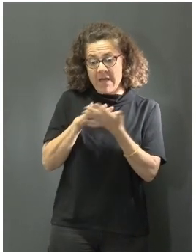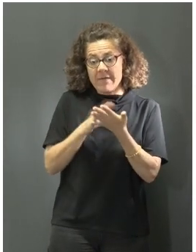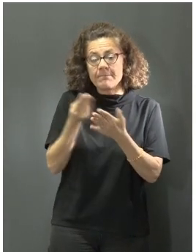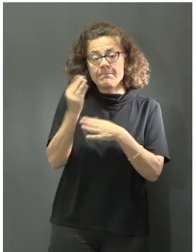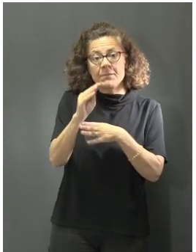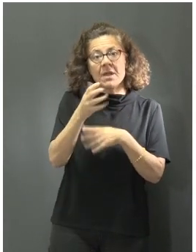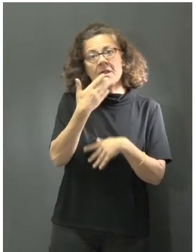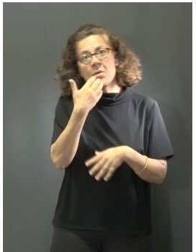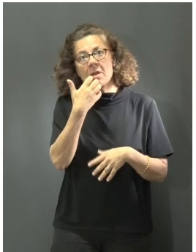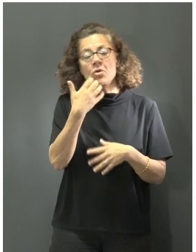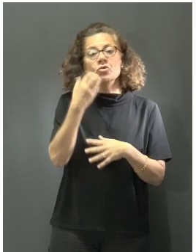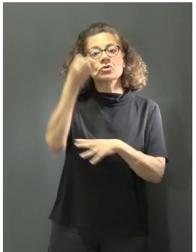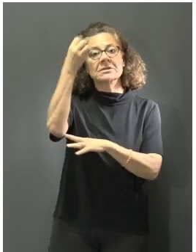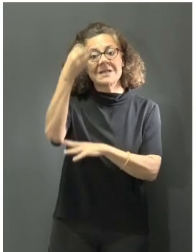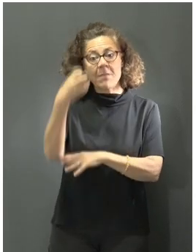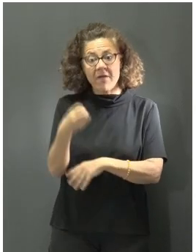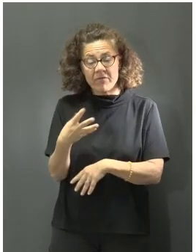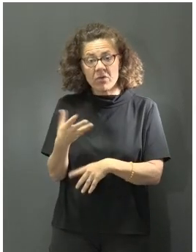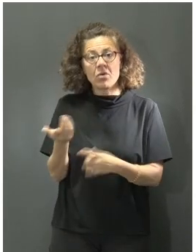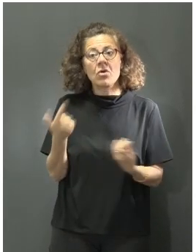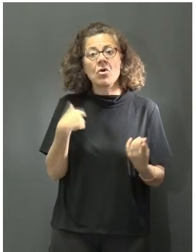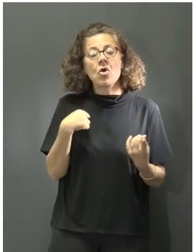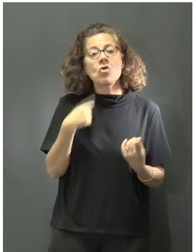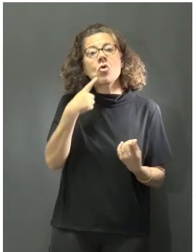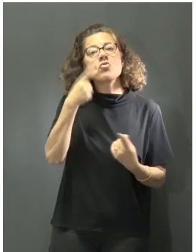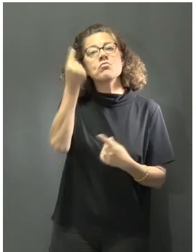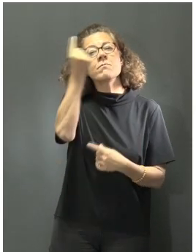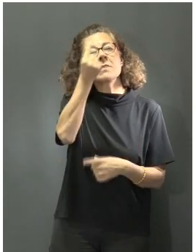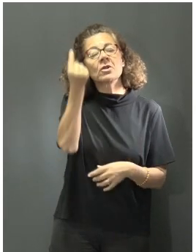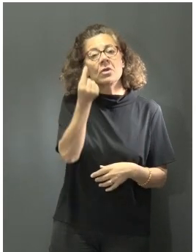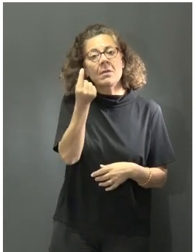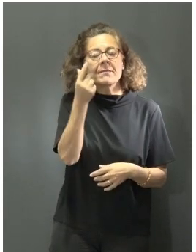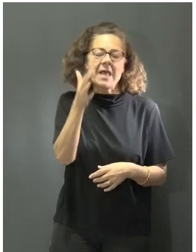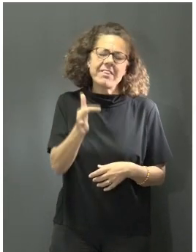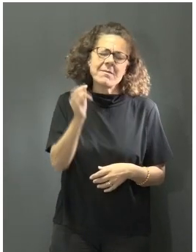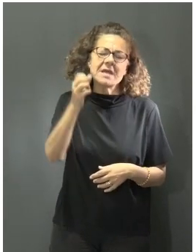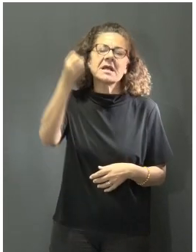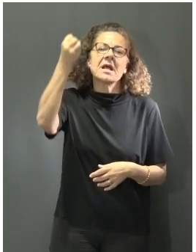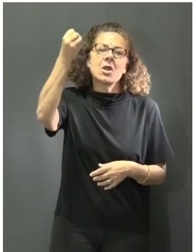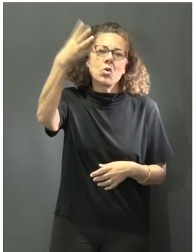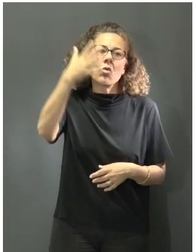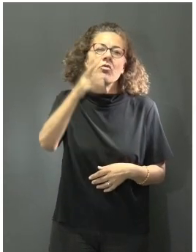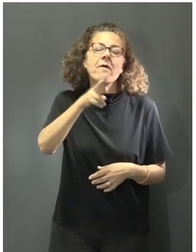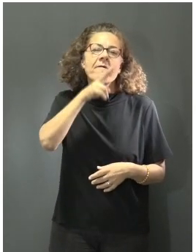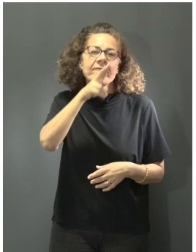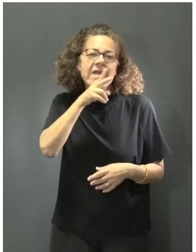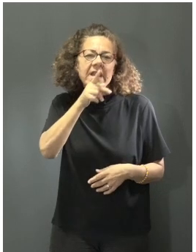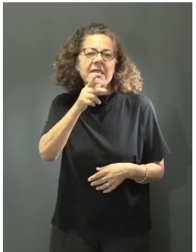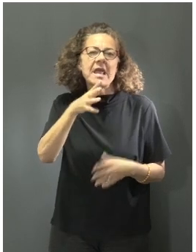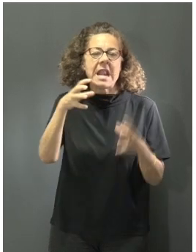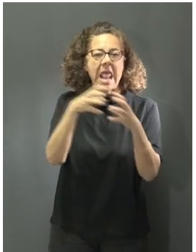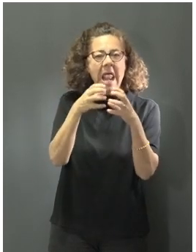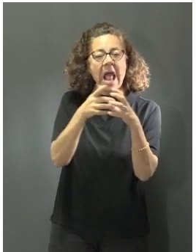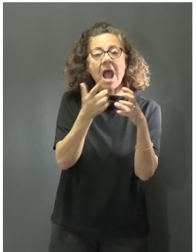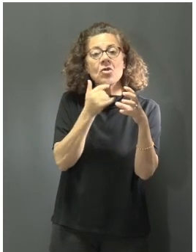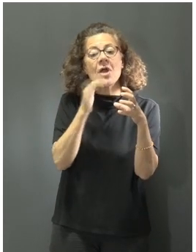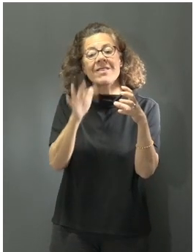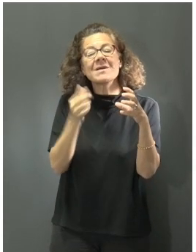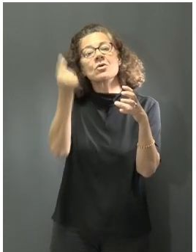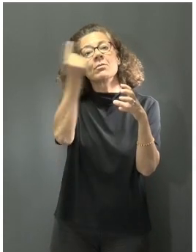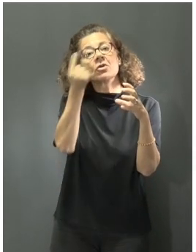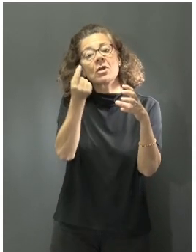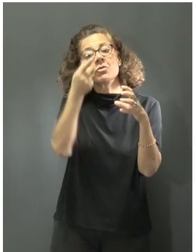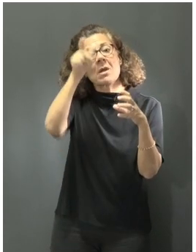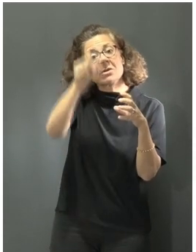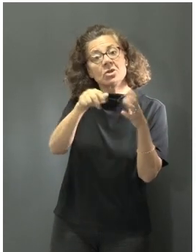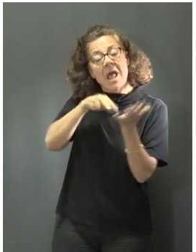Como un semáforo con un pictograma, o sea, aparte de la luz verde, naranja, roja del semáforo, un pictograma con un